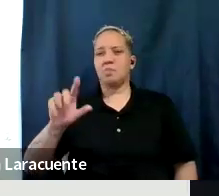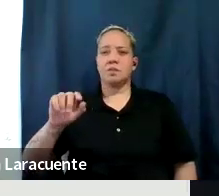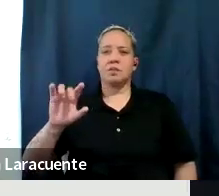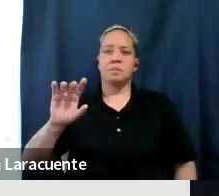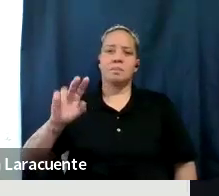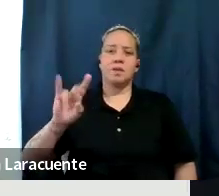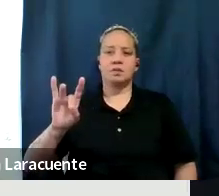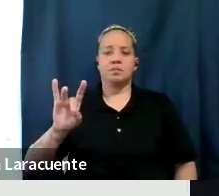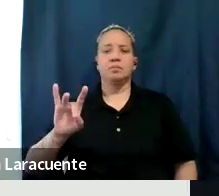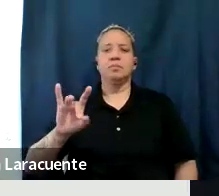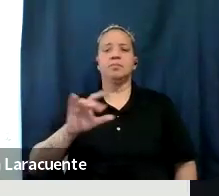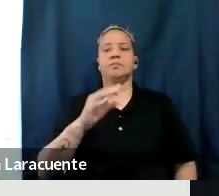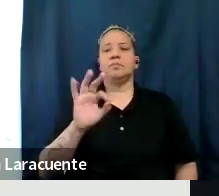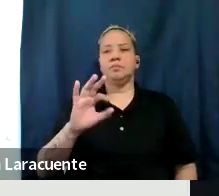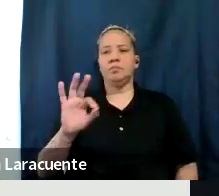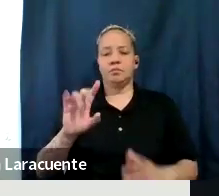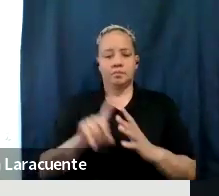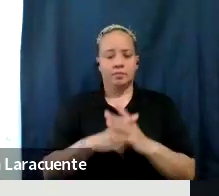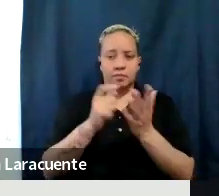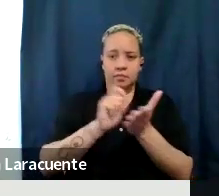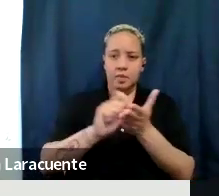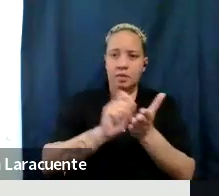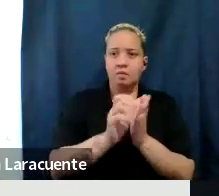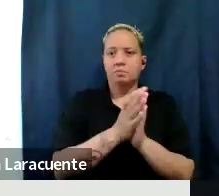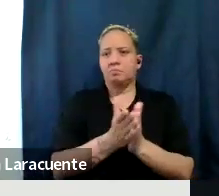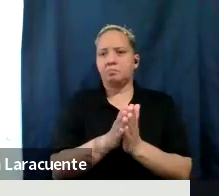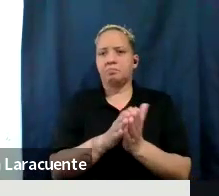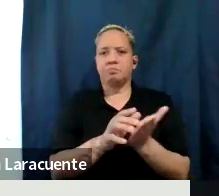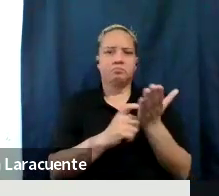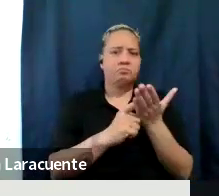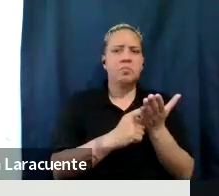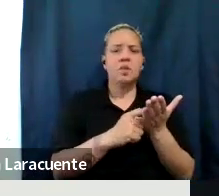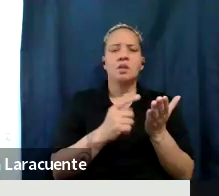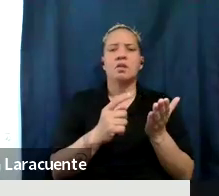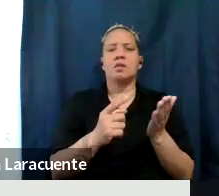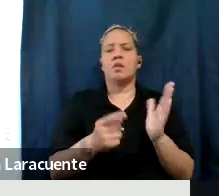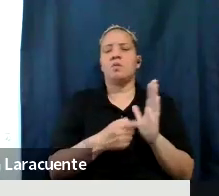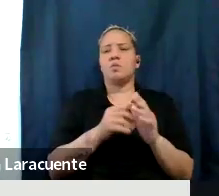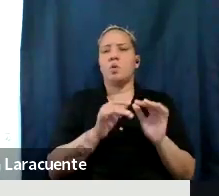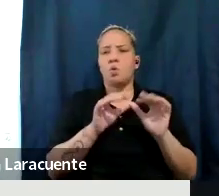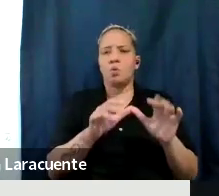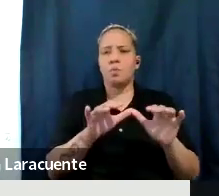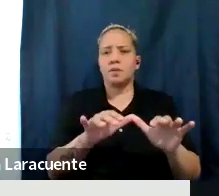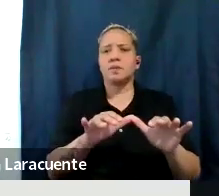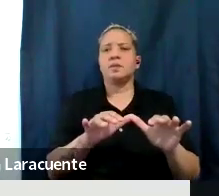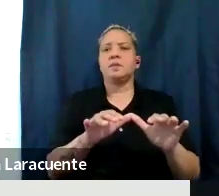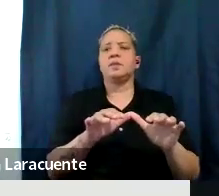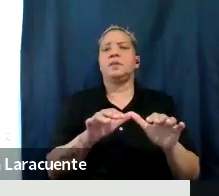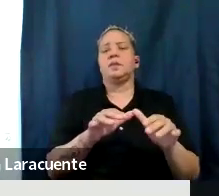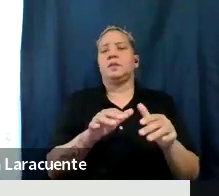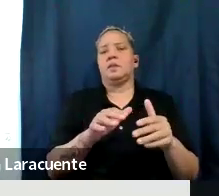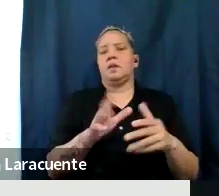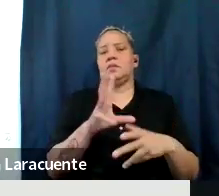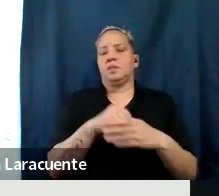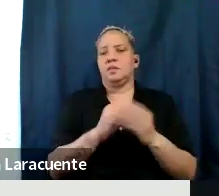1919, empezaba a escribir y a publicar en algunas revistas algunos de los romances que formarán parte de